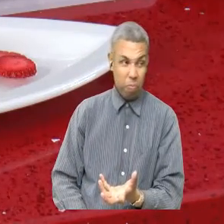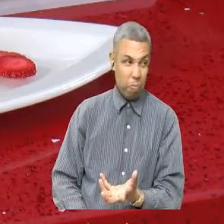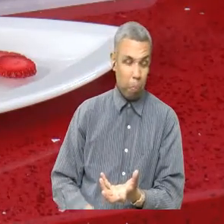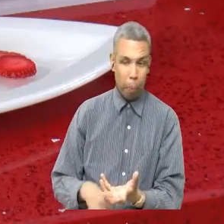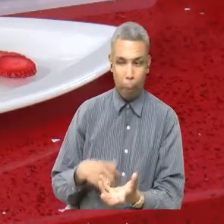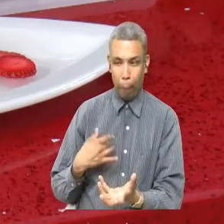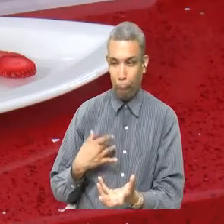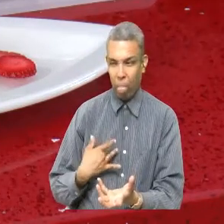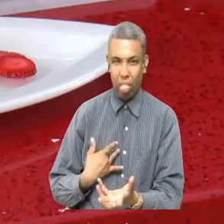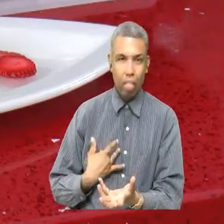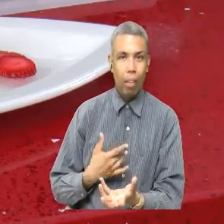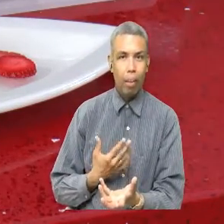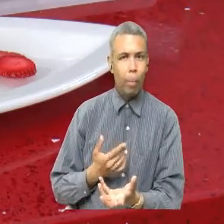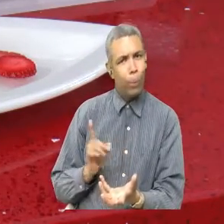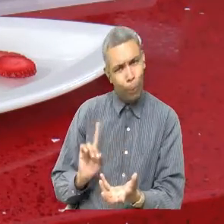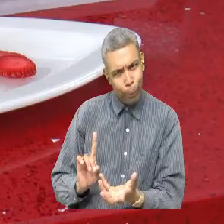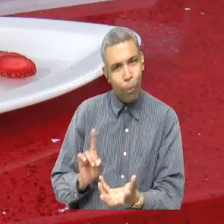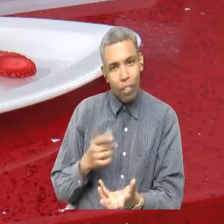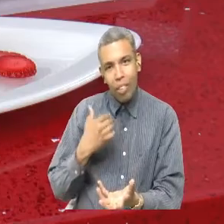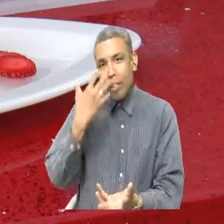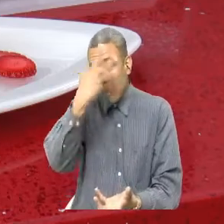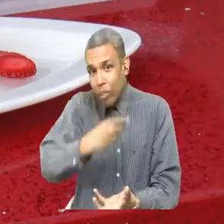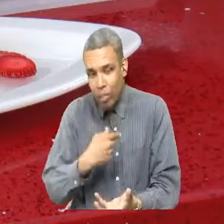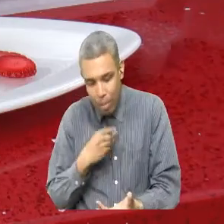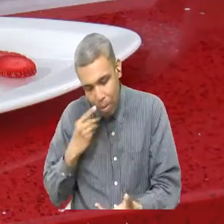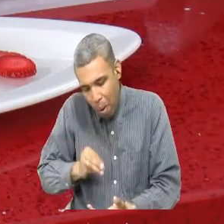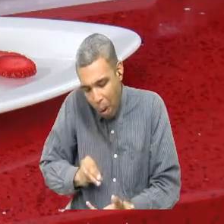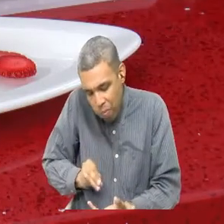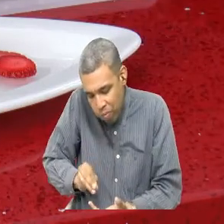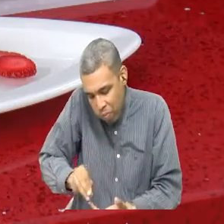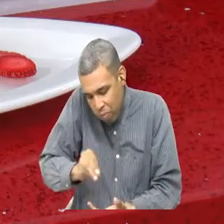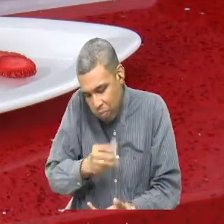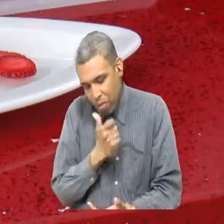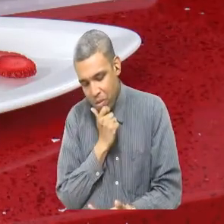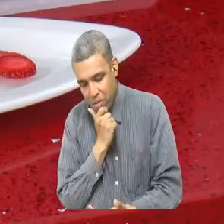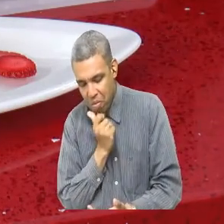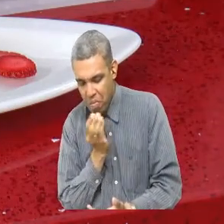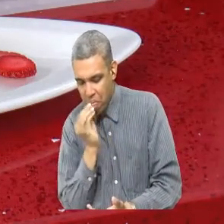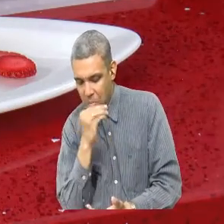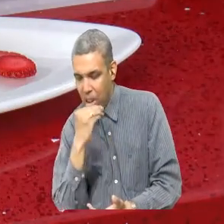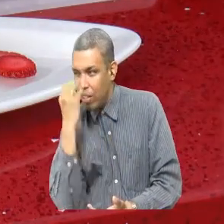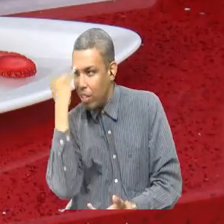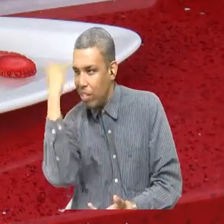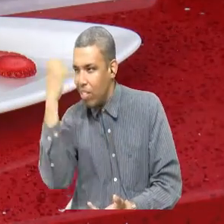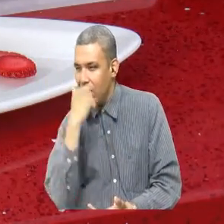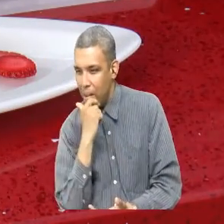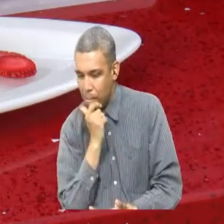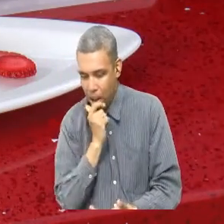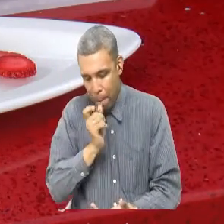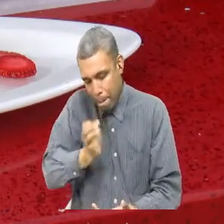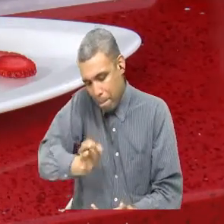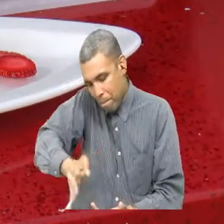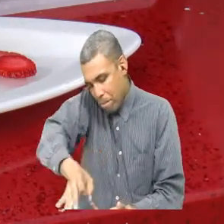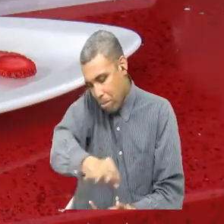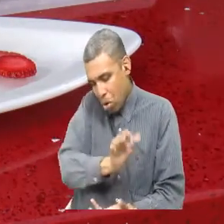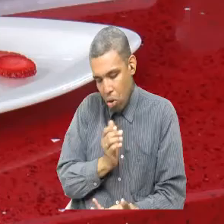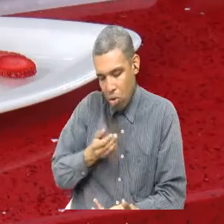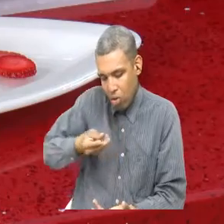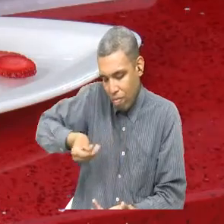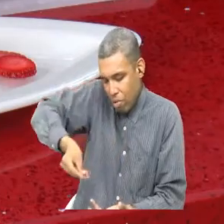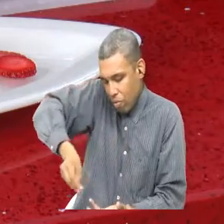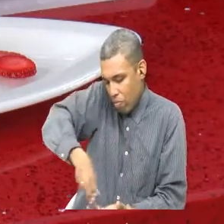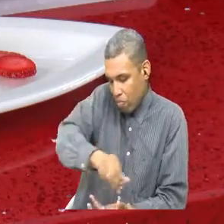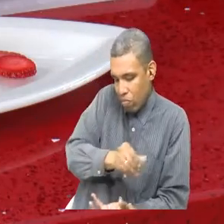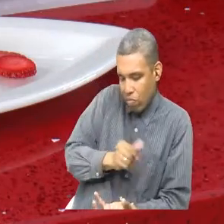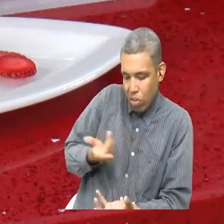Puedes jugar con la mora también. Ok. Le puedes adicionar, agregarle un poquito al postre, al plato,